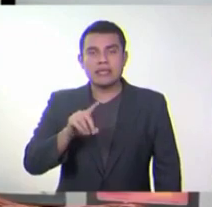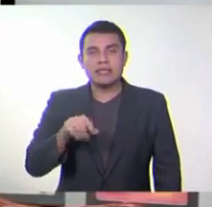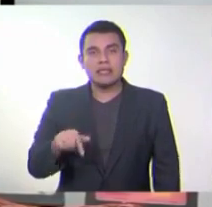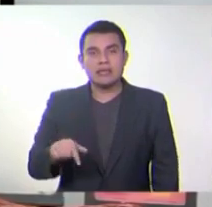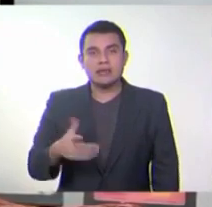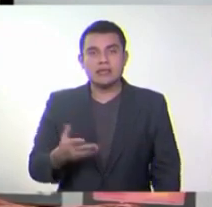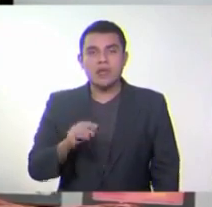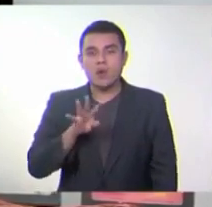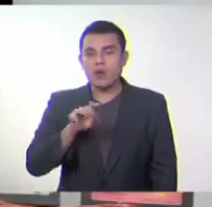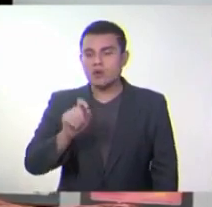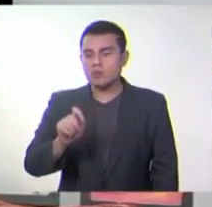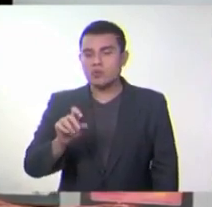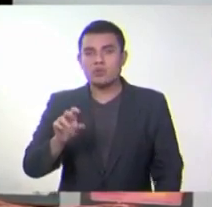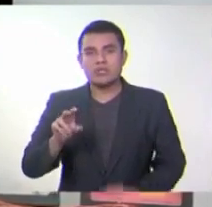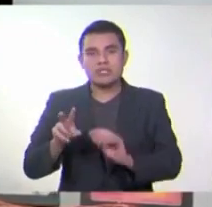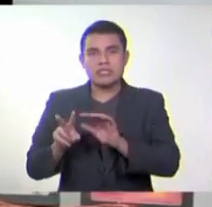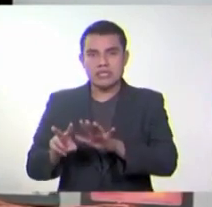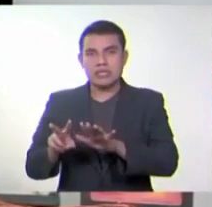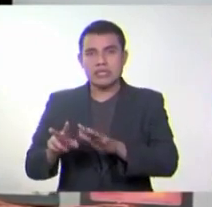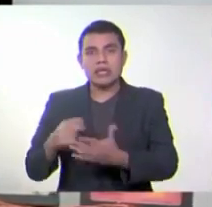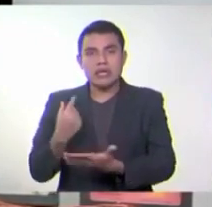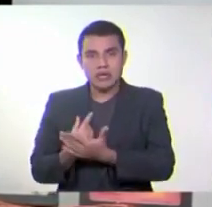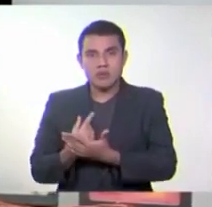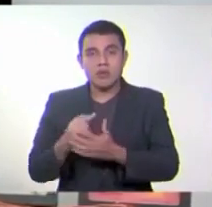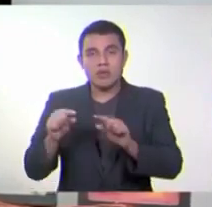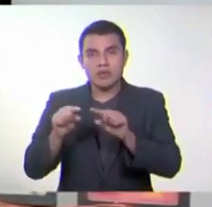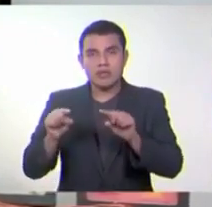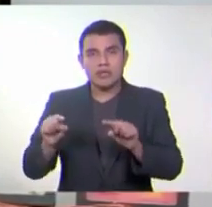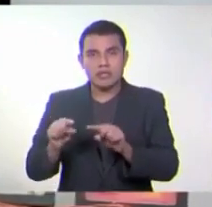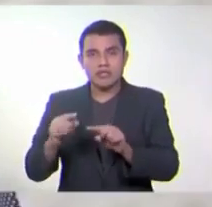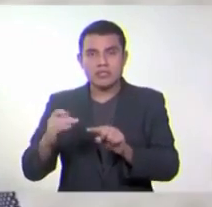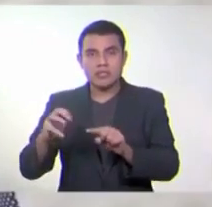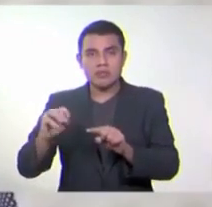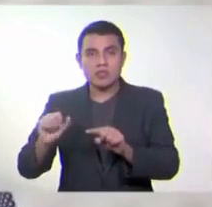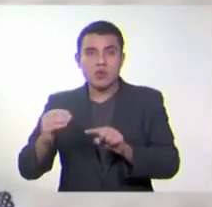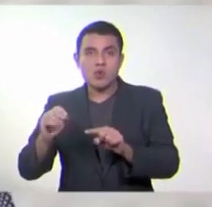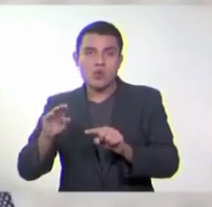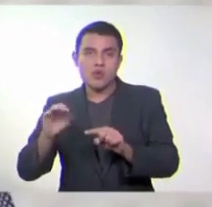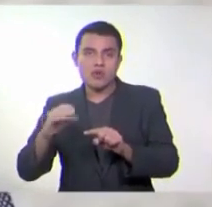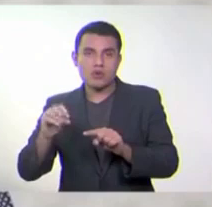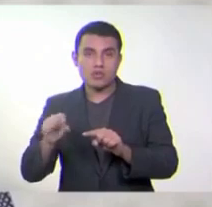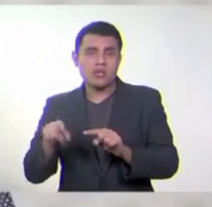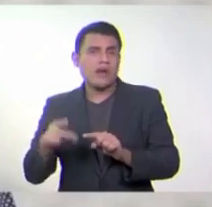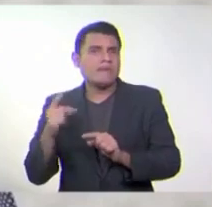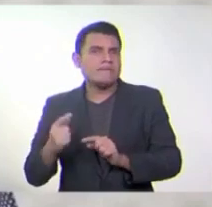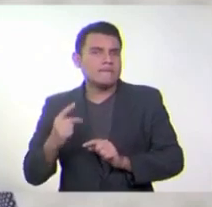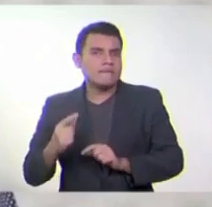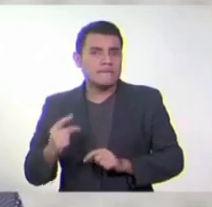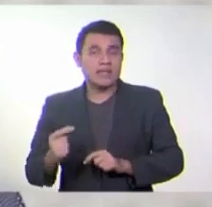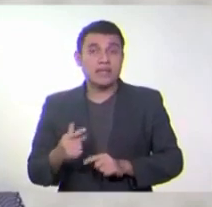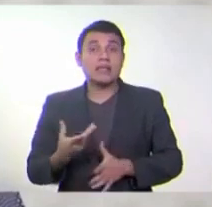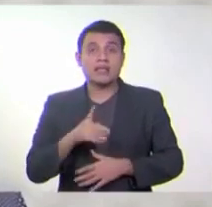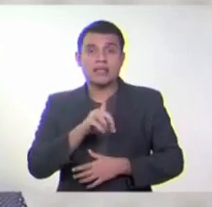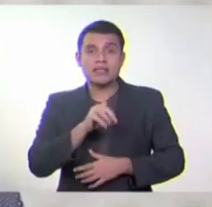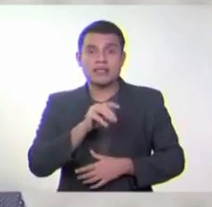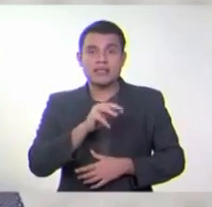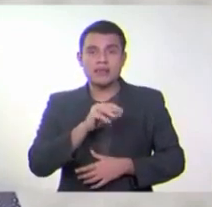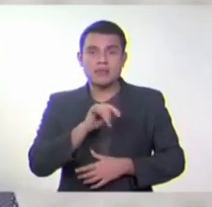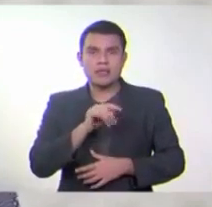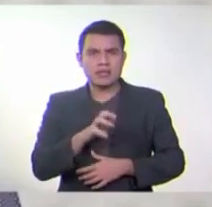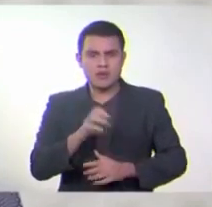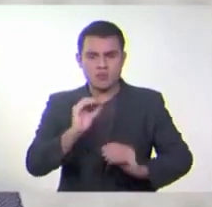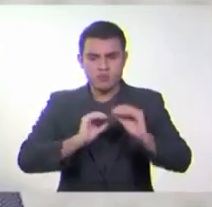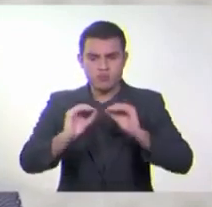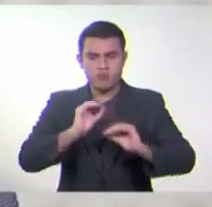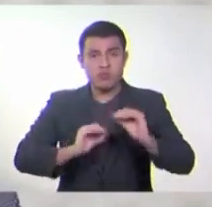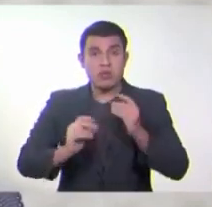de 4.7 gramos sobre centímetro cúbico. Entonces, inmediatamente, Dmitri construyó o elaboró